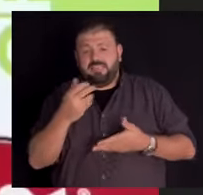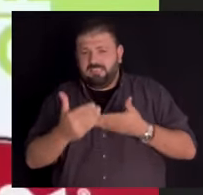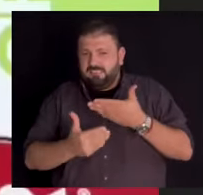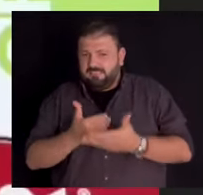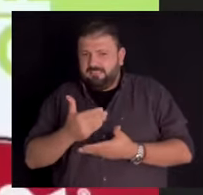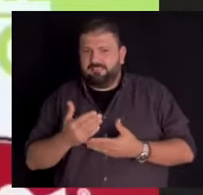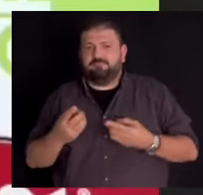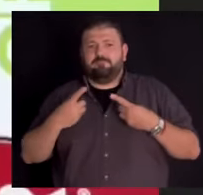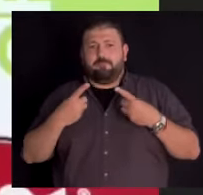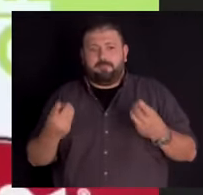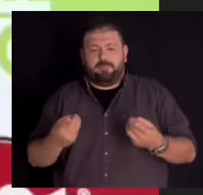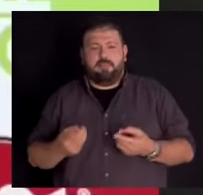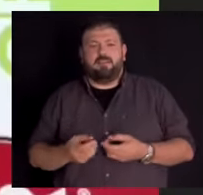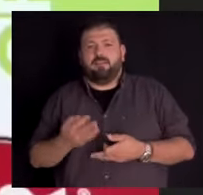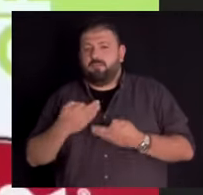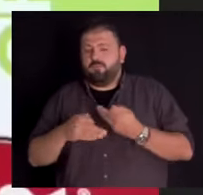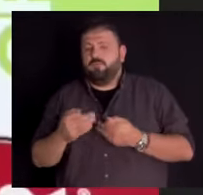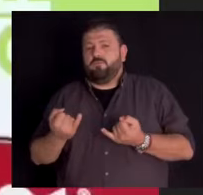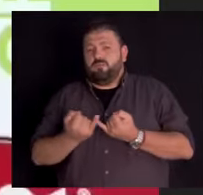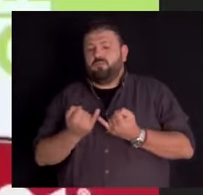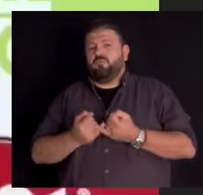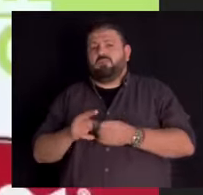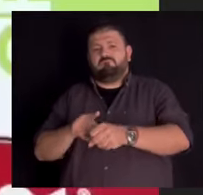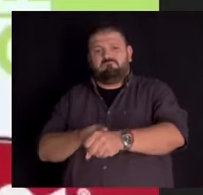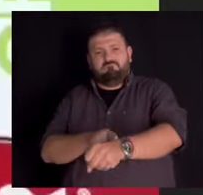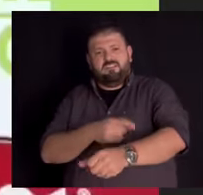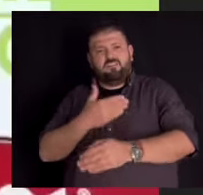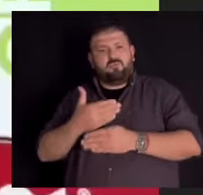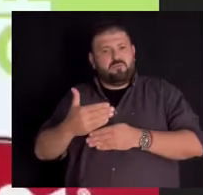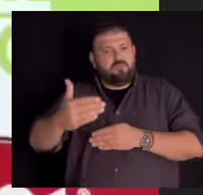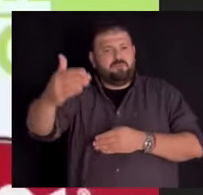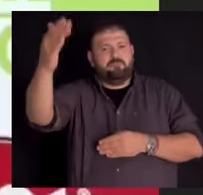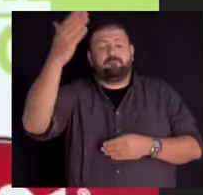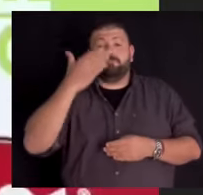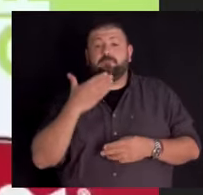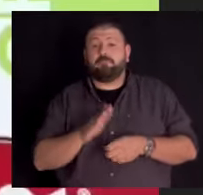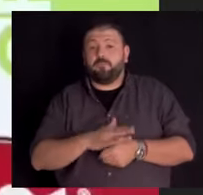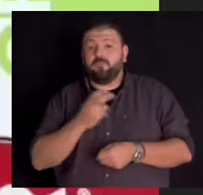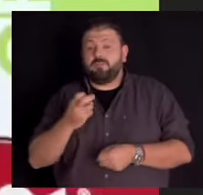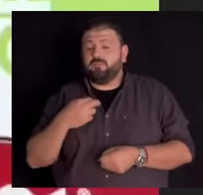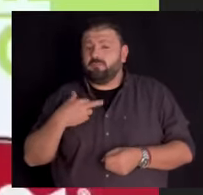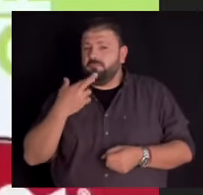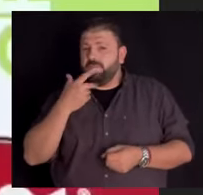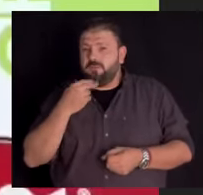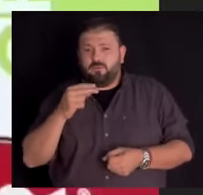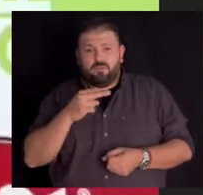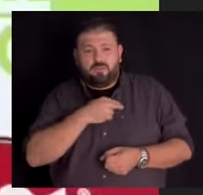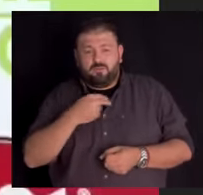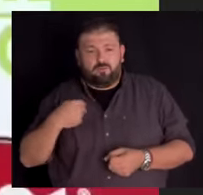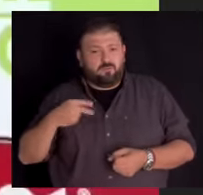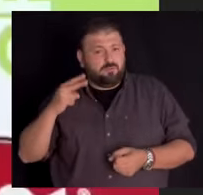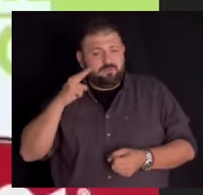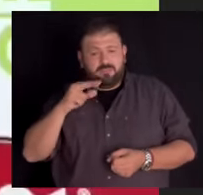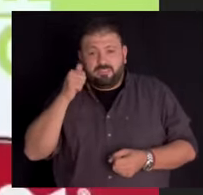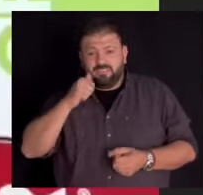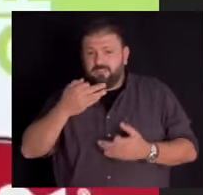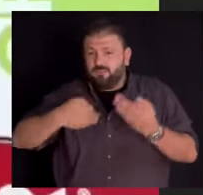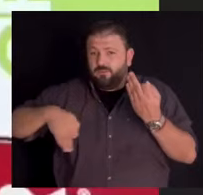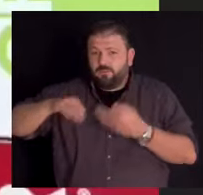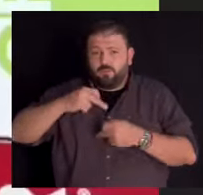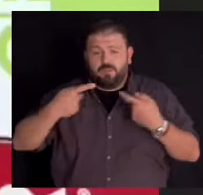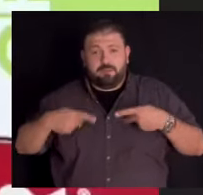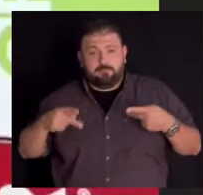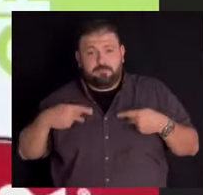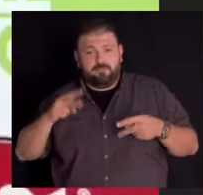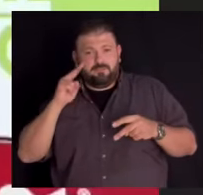a corto plazo y a largo plazo mejor. Por eso es que nosotros hemos visto que todas las personas que han tomado a través de estos